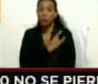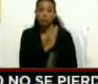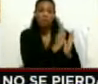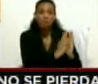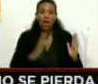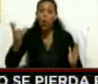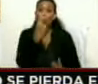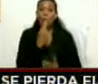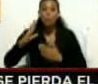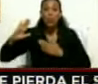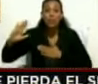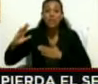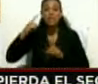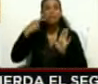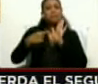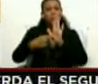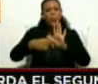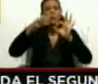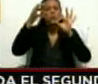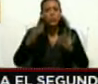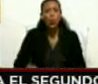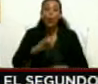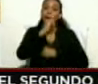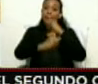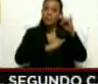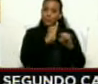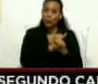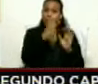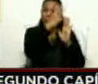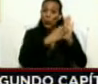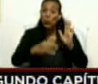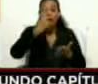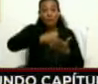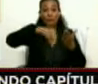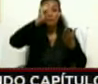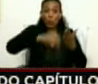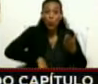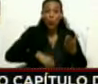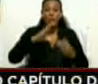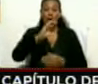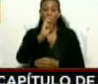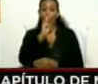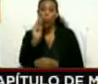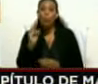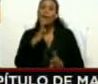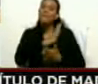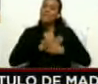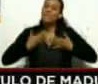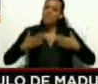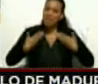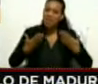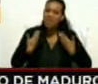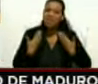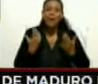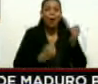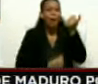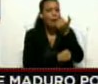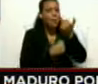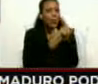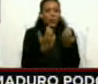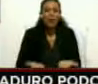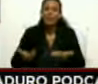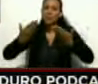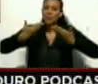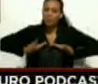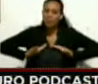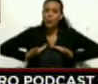es un compromiso que se demuestra a nivel internacional y con la firma de este acuerdo estamos muy felices por el apoyo que vamos a